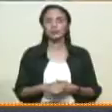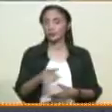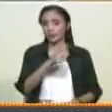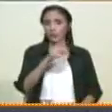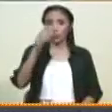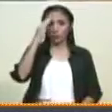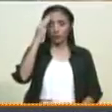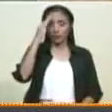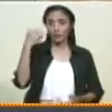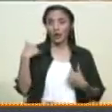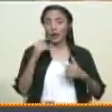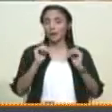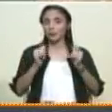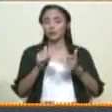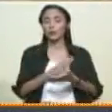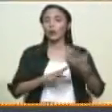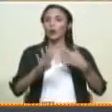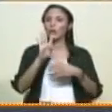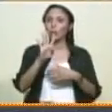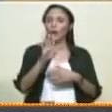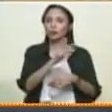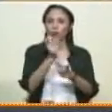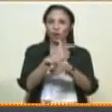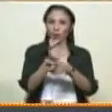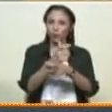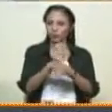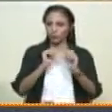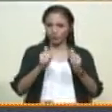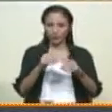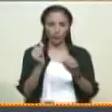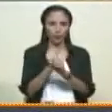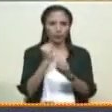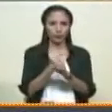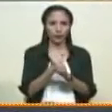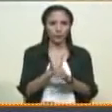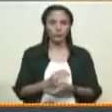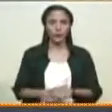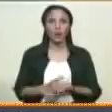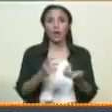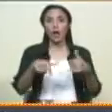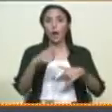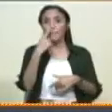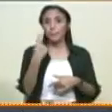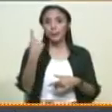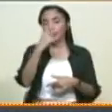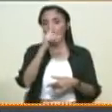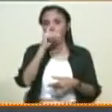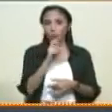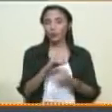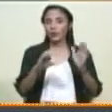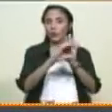nosotros nos instalamos el 4 de agosto. Ahorita apenas vamos a cumplir el primer añito.